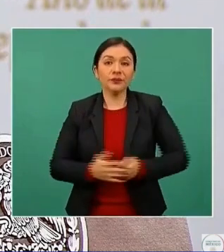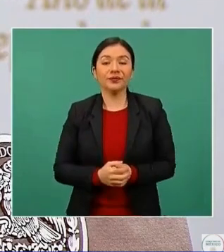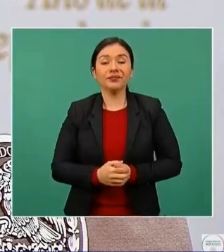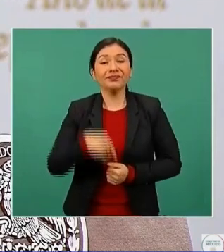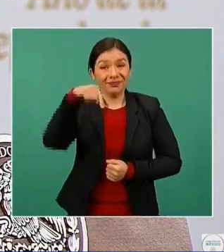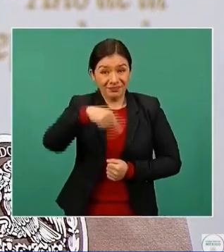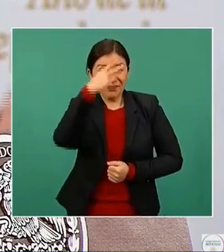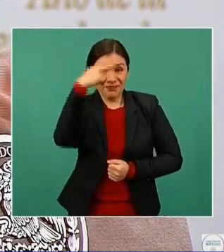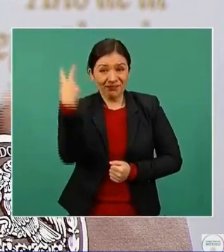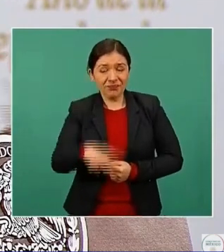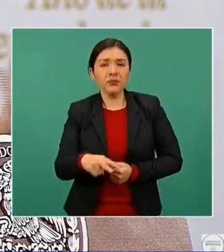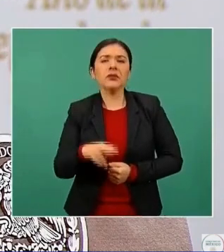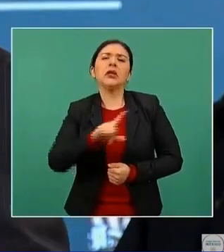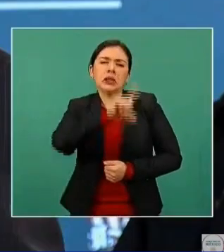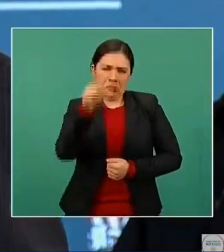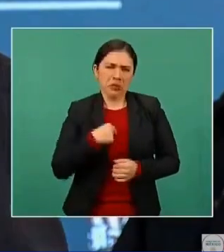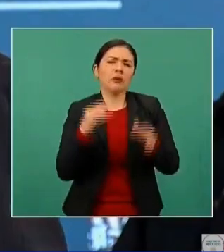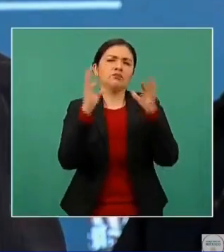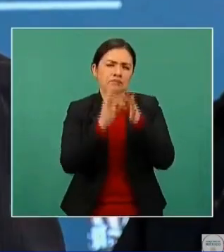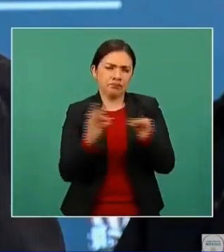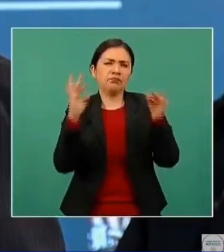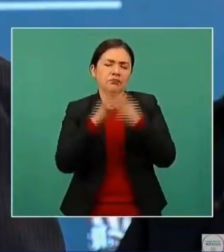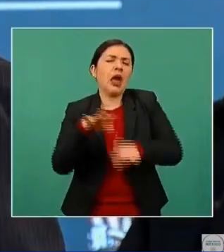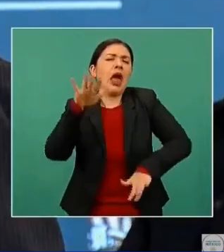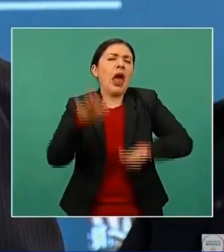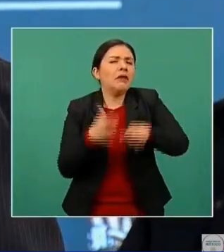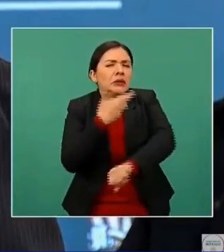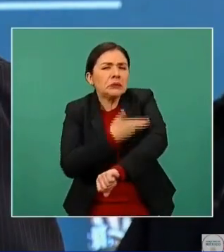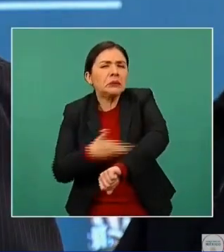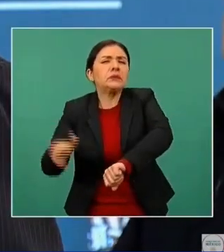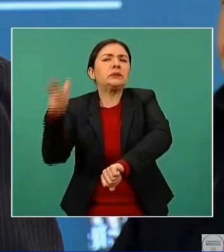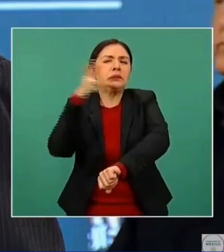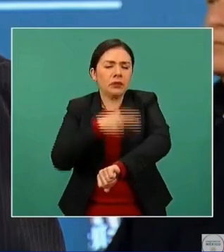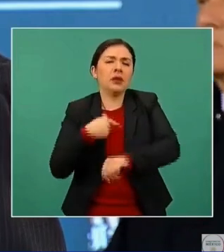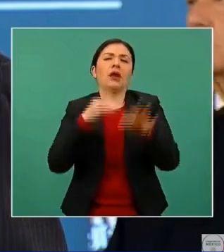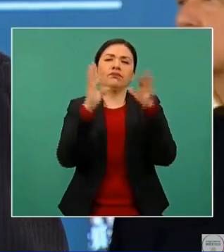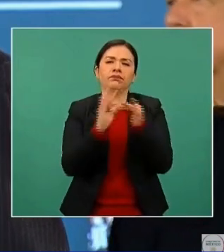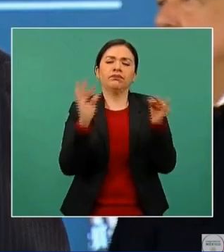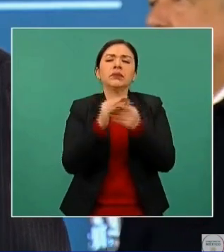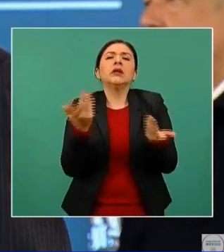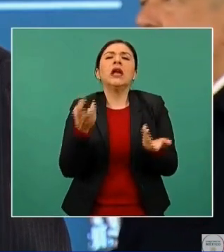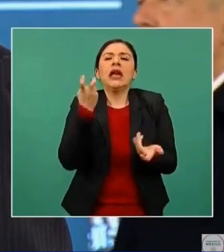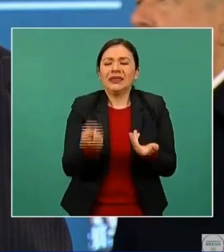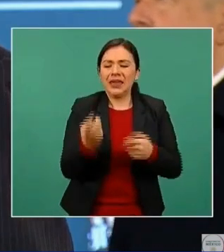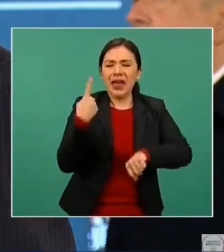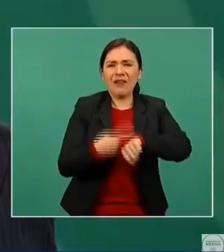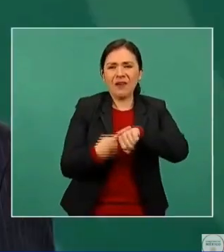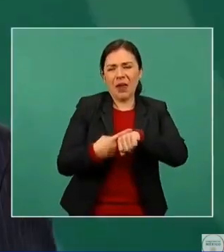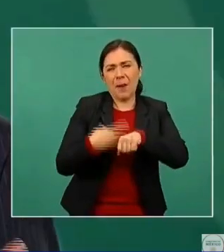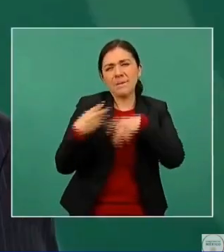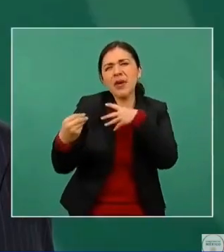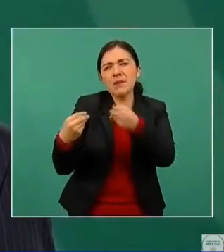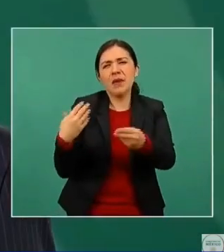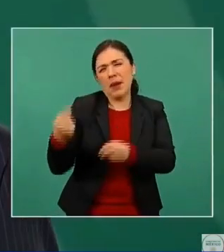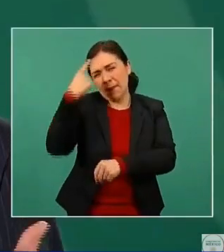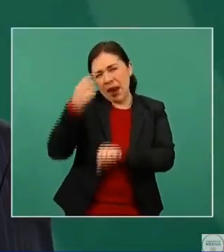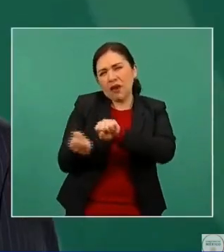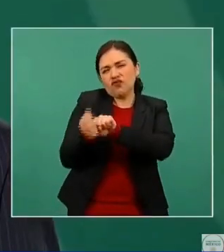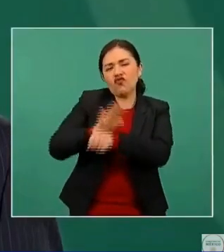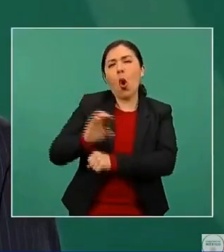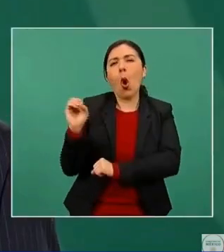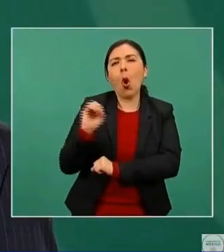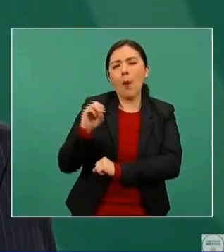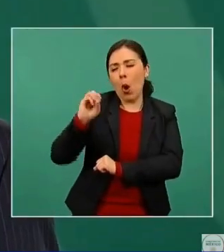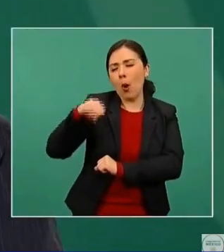México iremos comentando ocasionalmente cómo van avanzando los contagios de Ómicron, pero insistimos, es